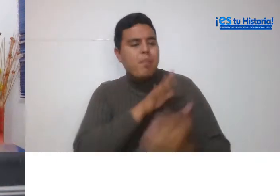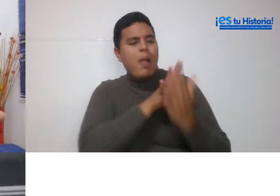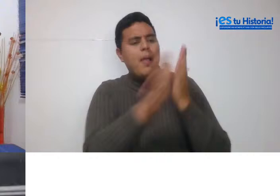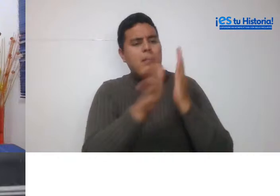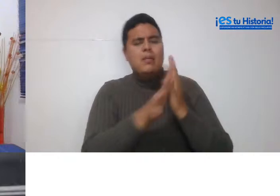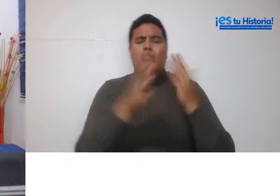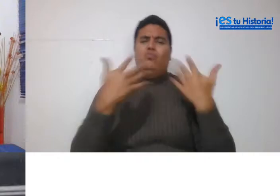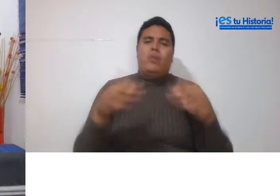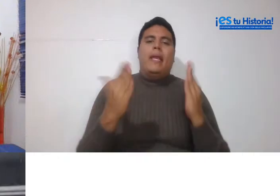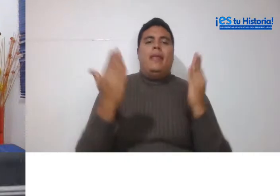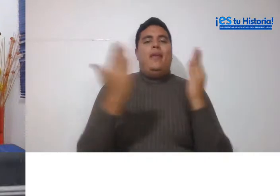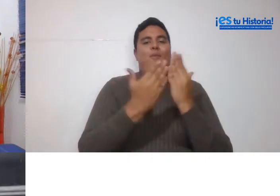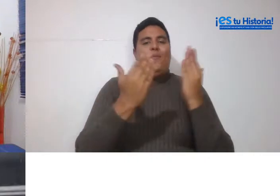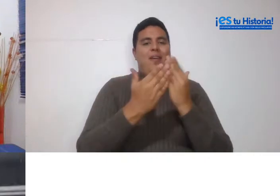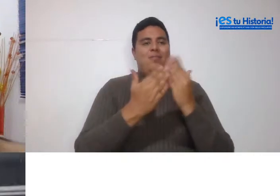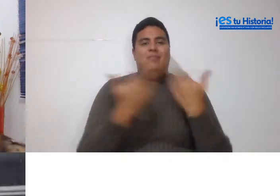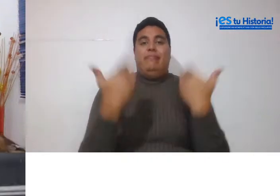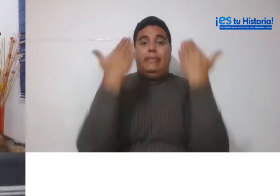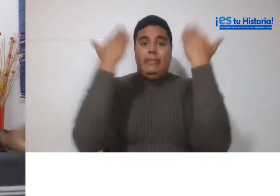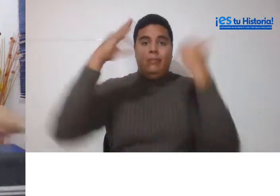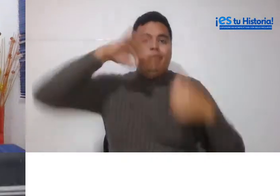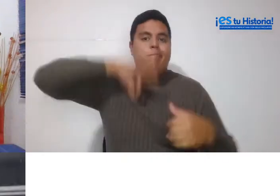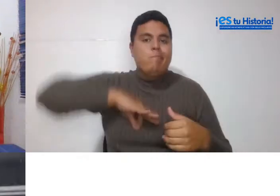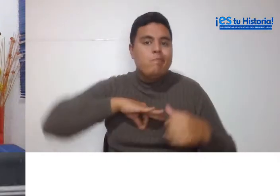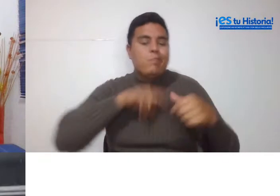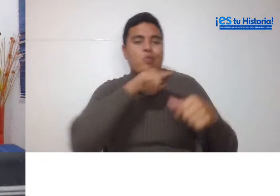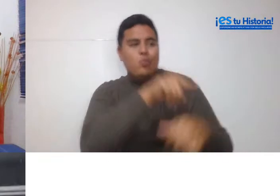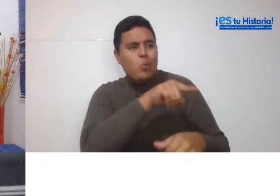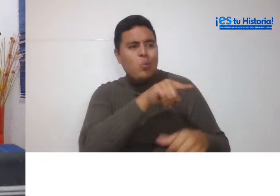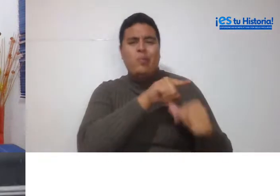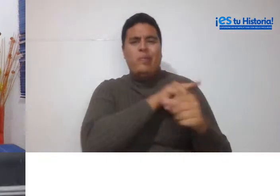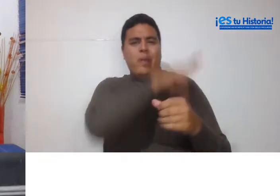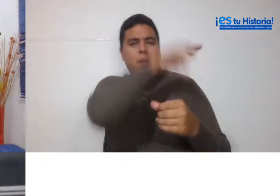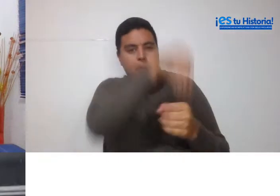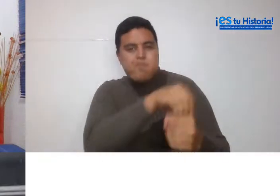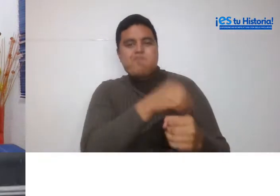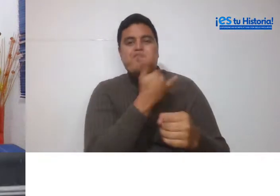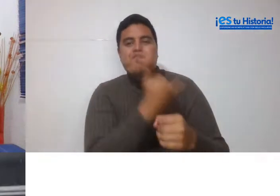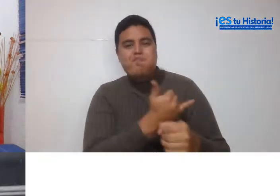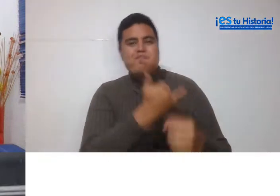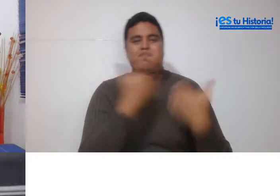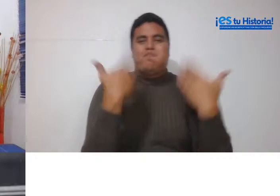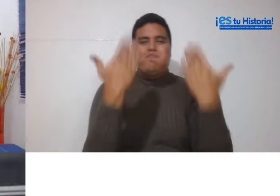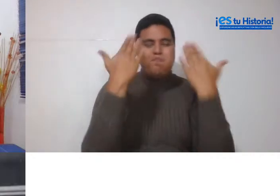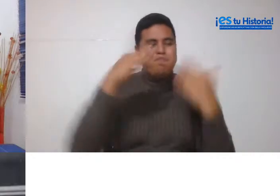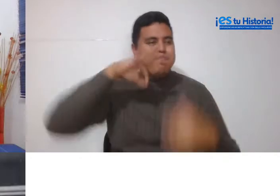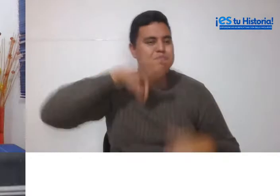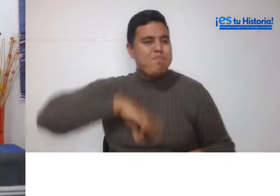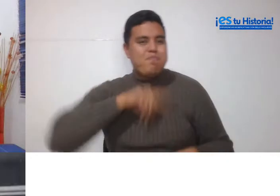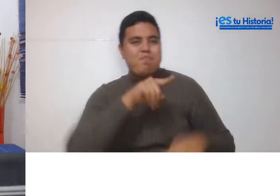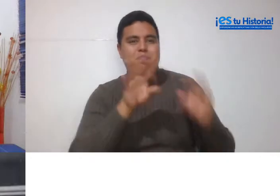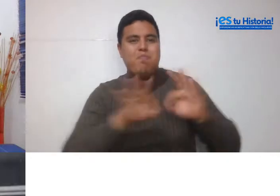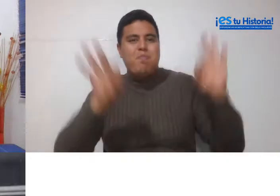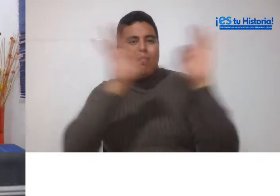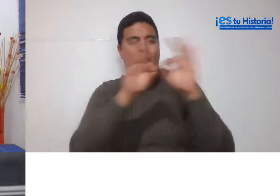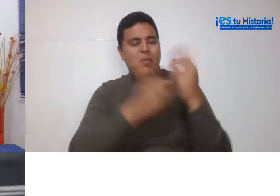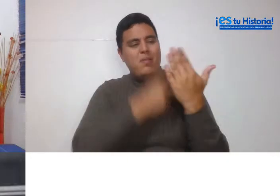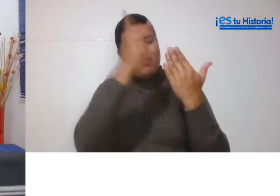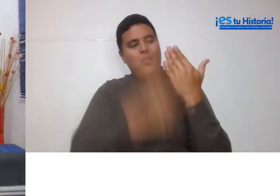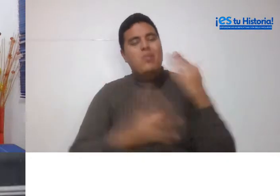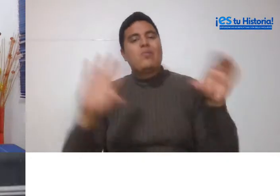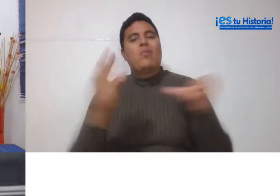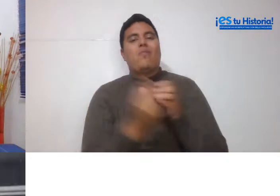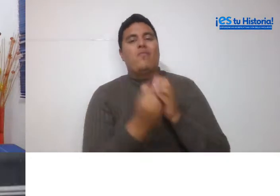y siendo tú también pues parte fundamental para lograr este objetivo, en este proyecto tan importante de fortalecer esos procesos de calidad en la